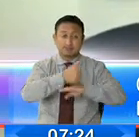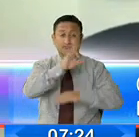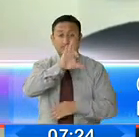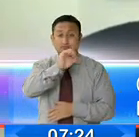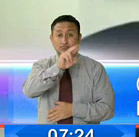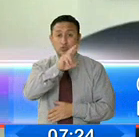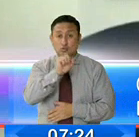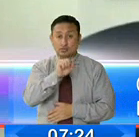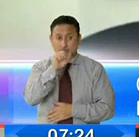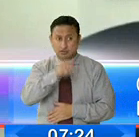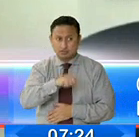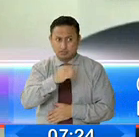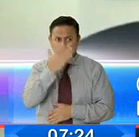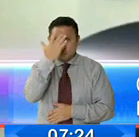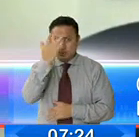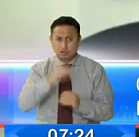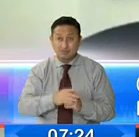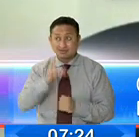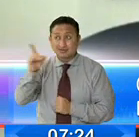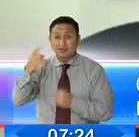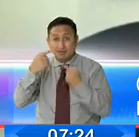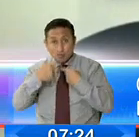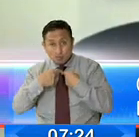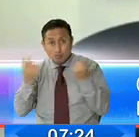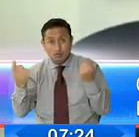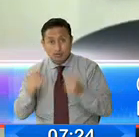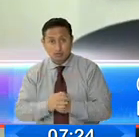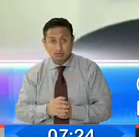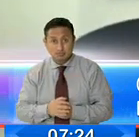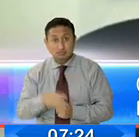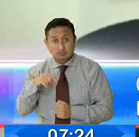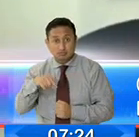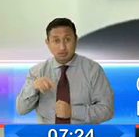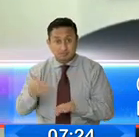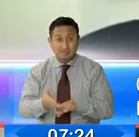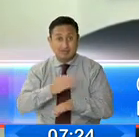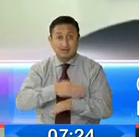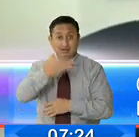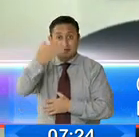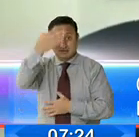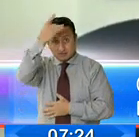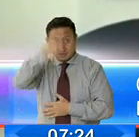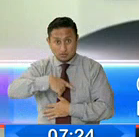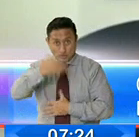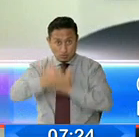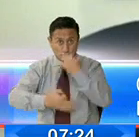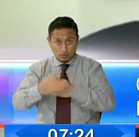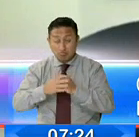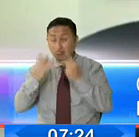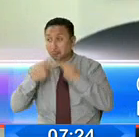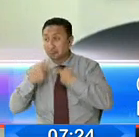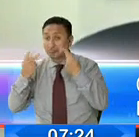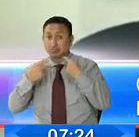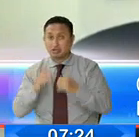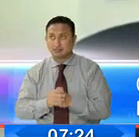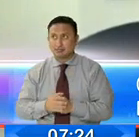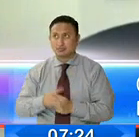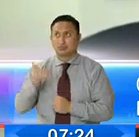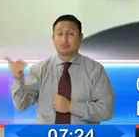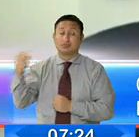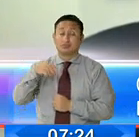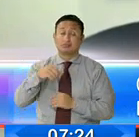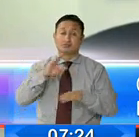Torres porque fue público las declaraciones que él hizo ya sobre el tema. Y acogiéndonos a las